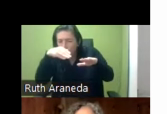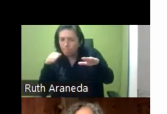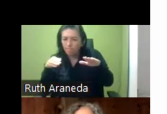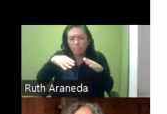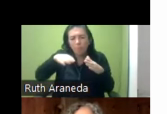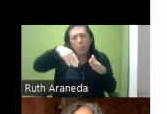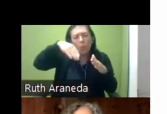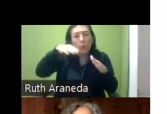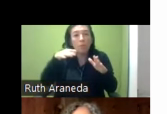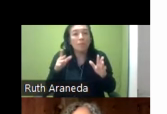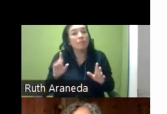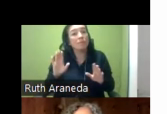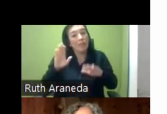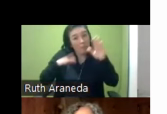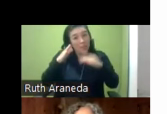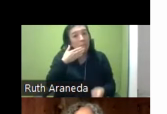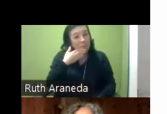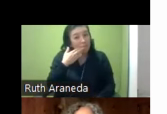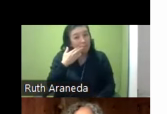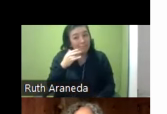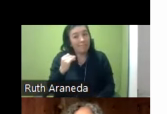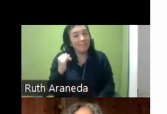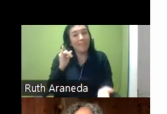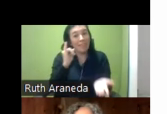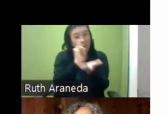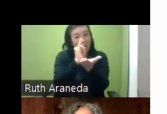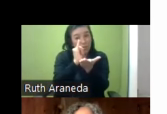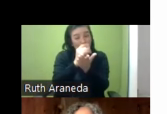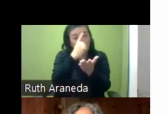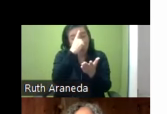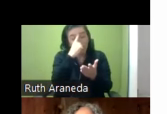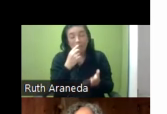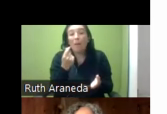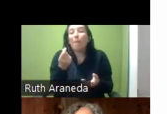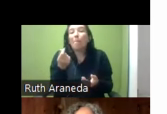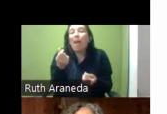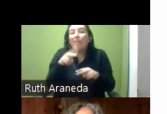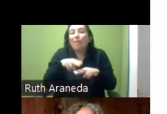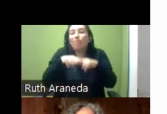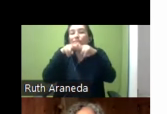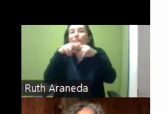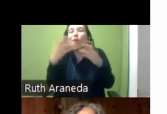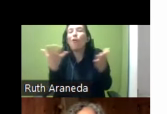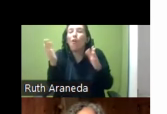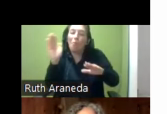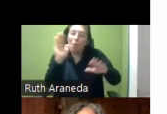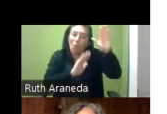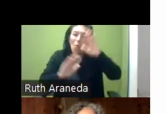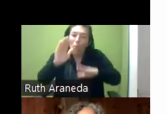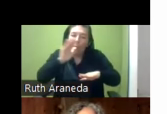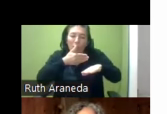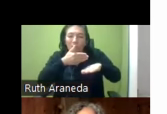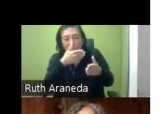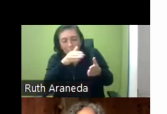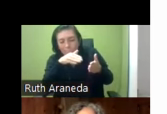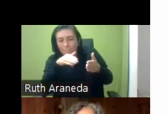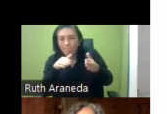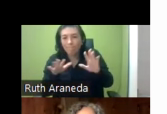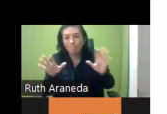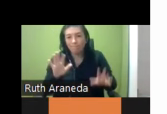de los recursos que tenga cada institución, el nivel de preservación y conservación que se le puede dar a los artefactos,